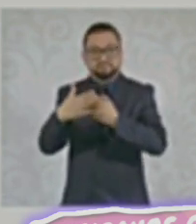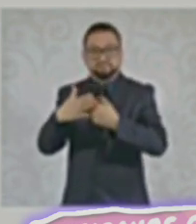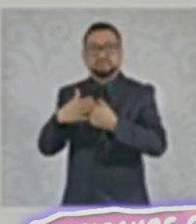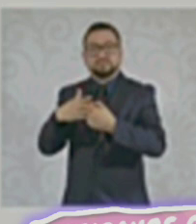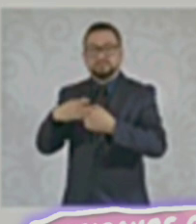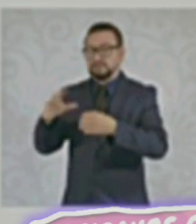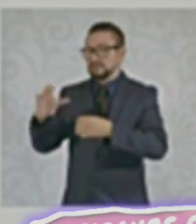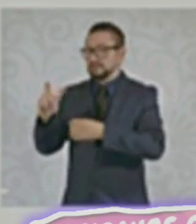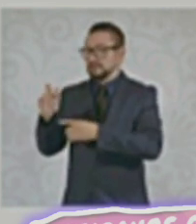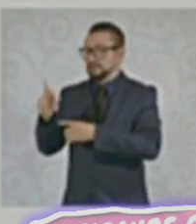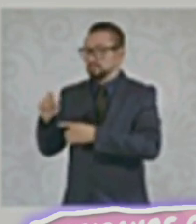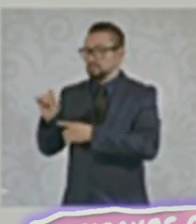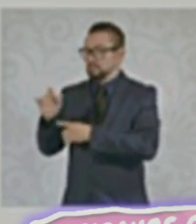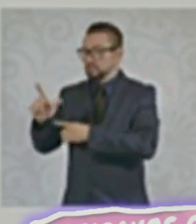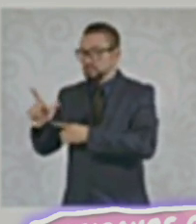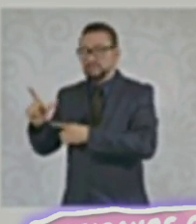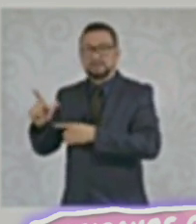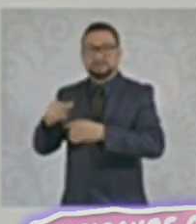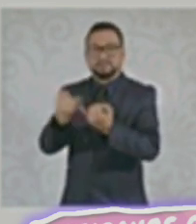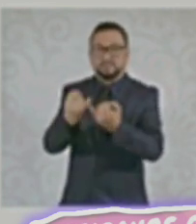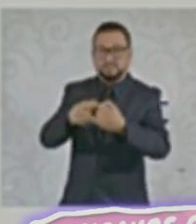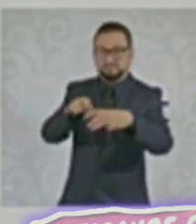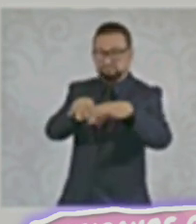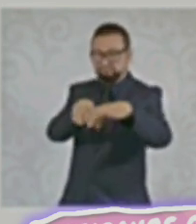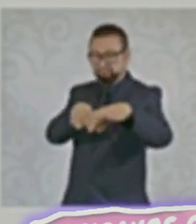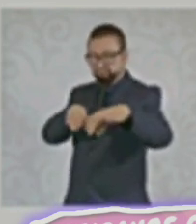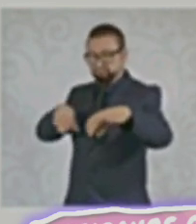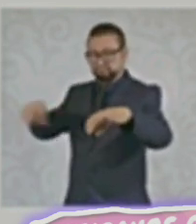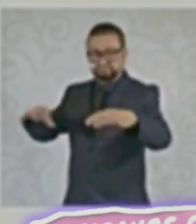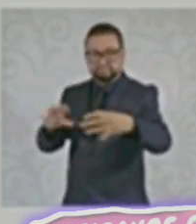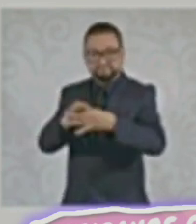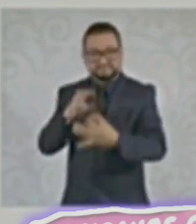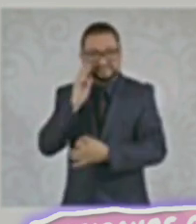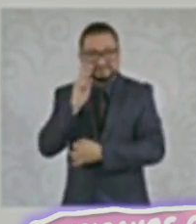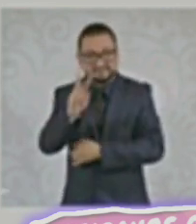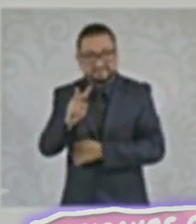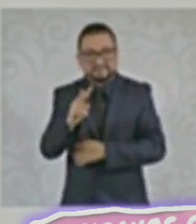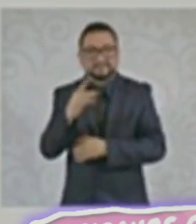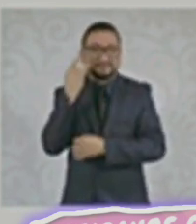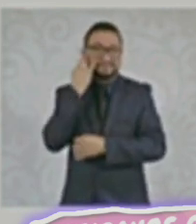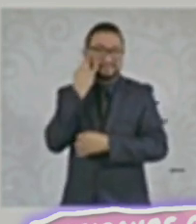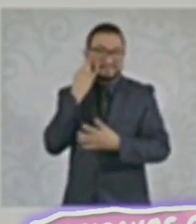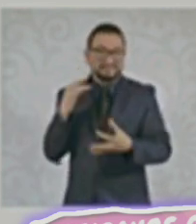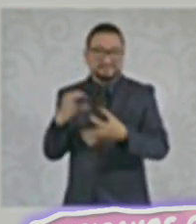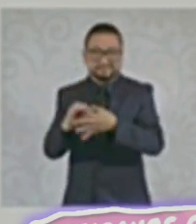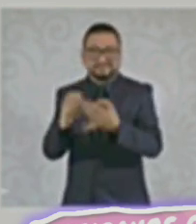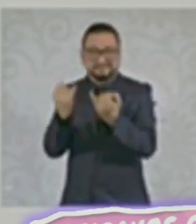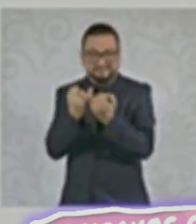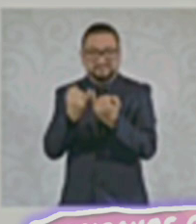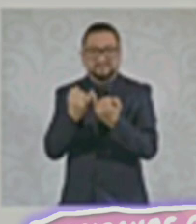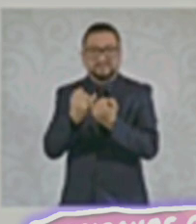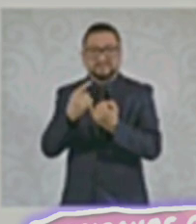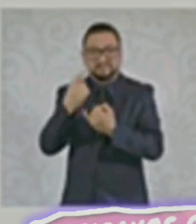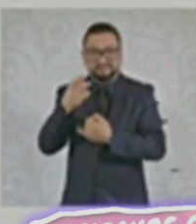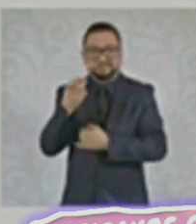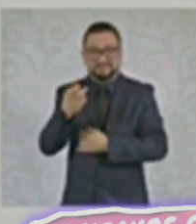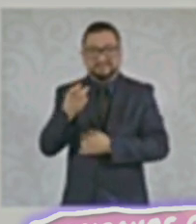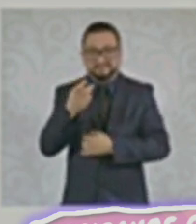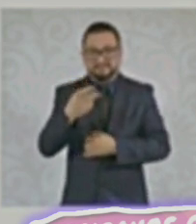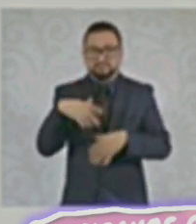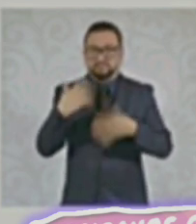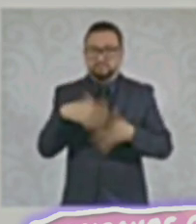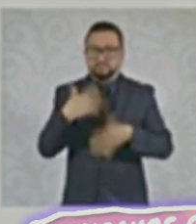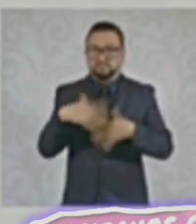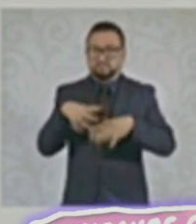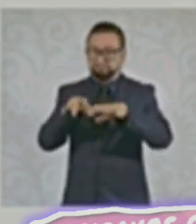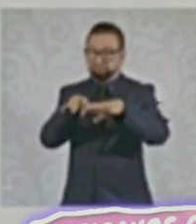con Calakmul y después con este corredor que estamos analizando con Campeche para conectarlo con los petenes. Entonces